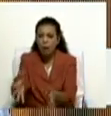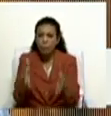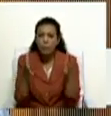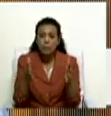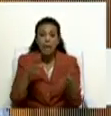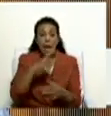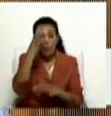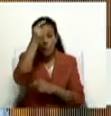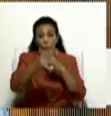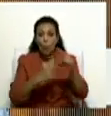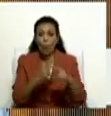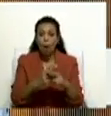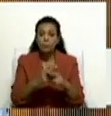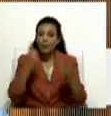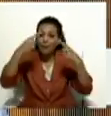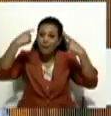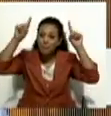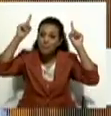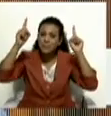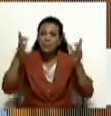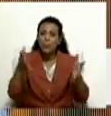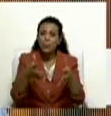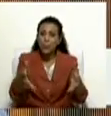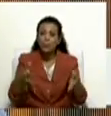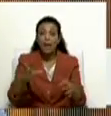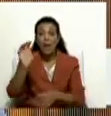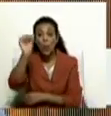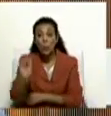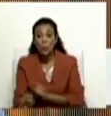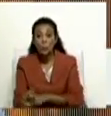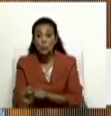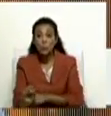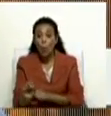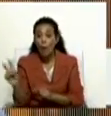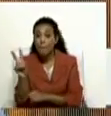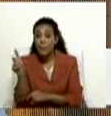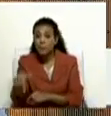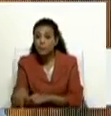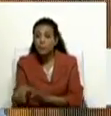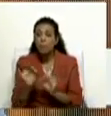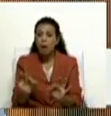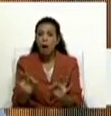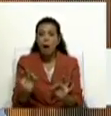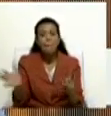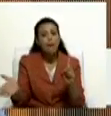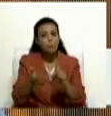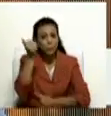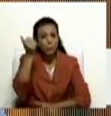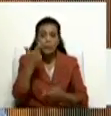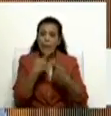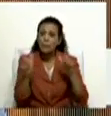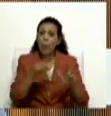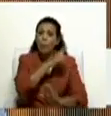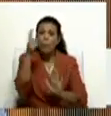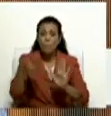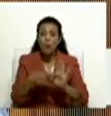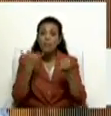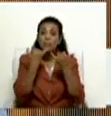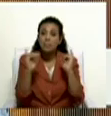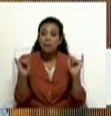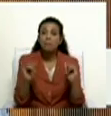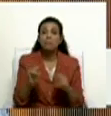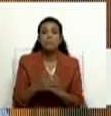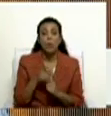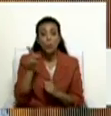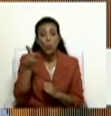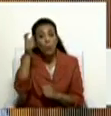permitió continuar exitosamente la campaña del sur como un proceso de lucha para alcanzar la la liberación e independencia